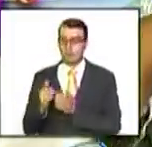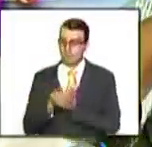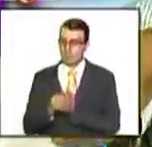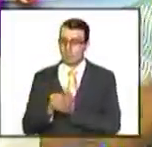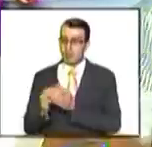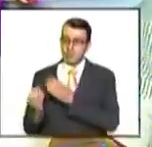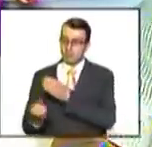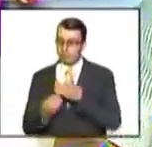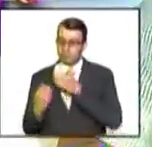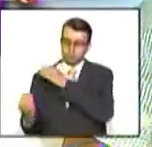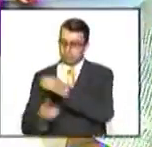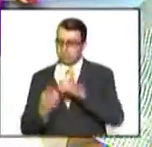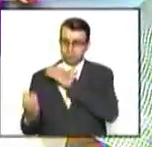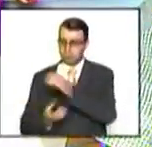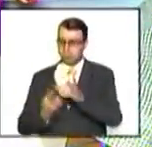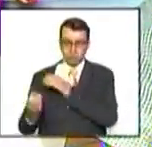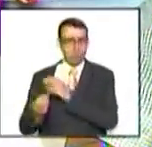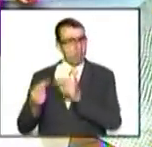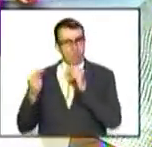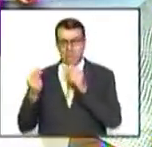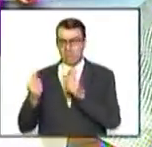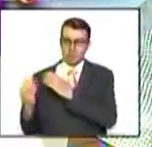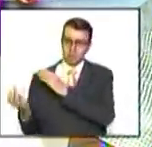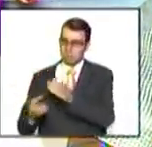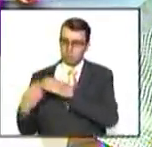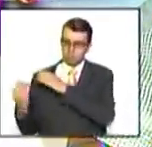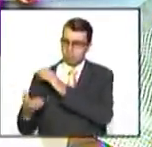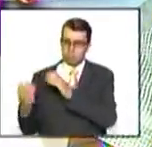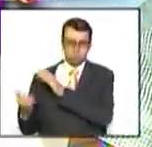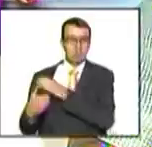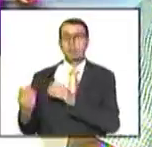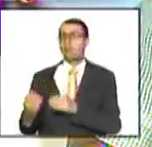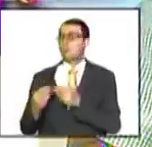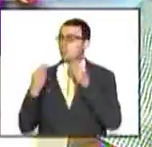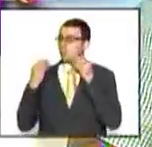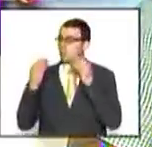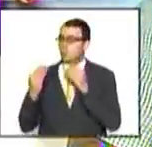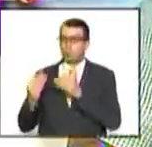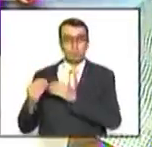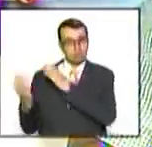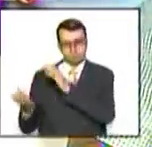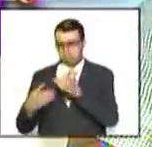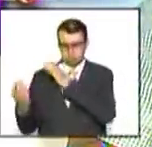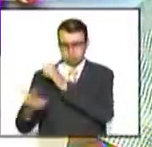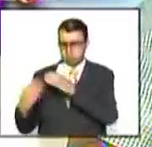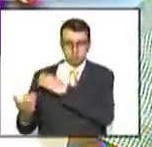sangre, empieza a girar a 3.000 revoluciones por minuto. Si